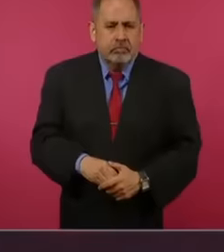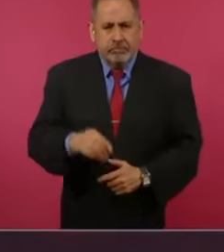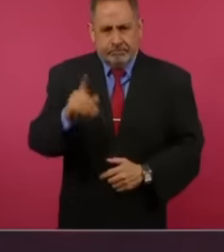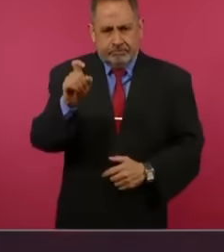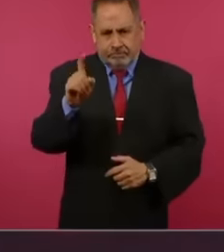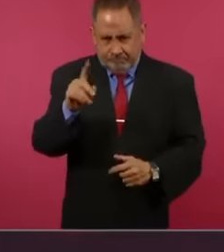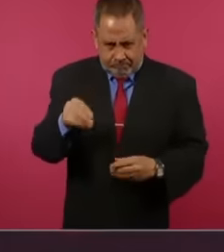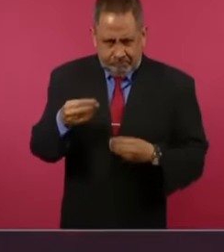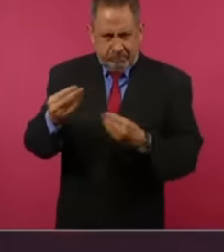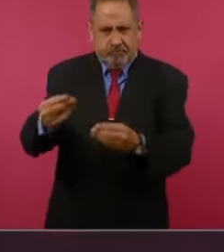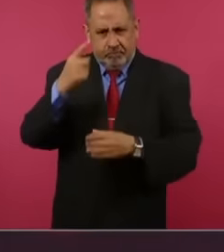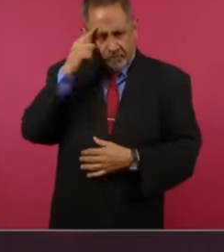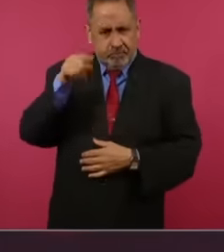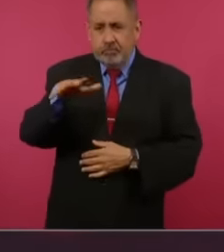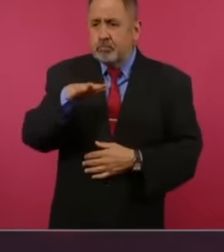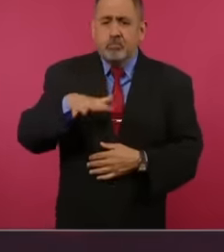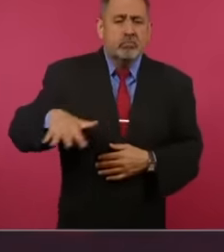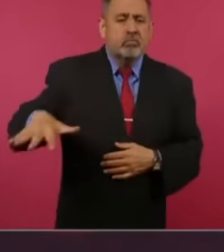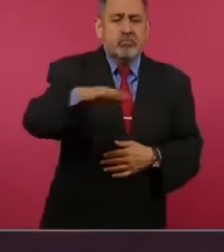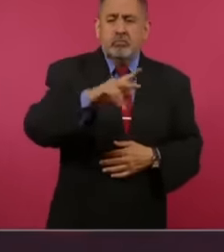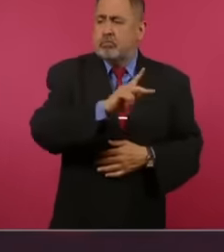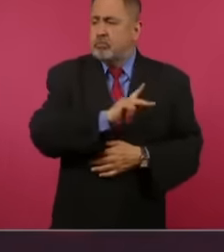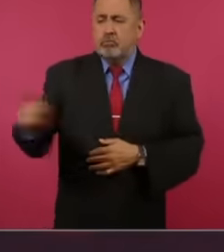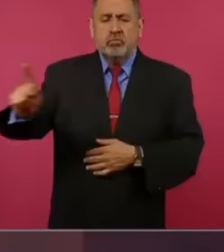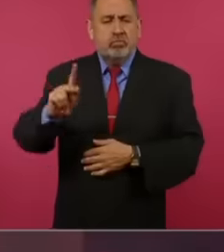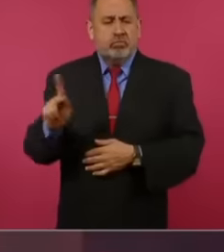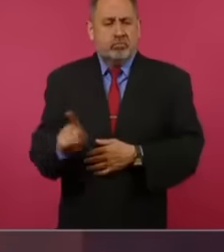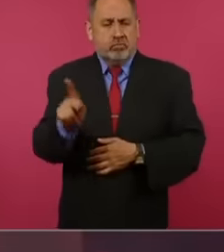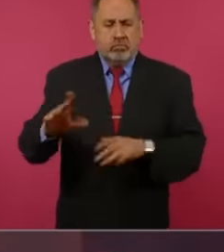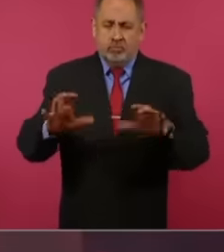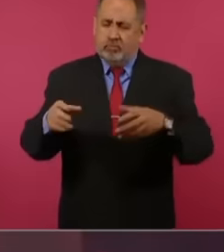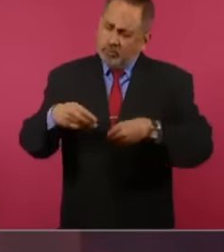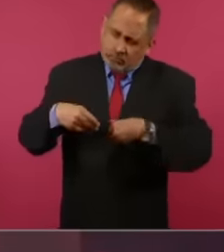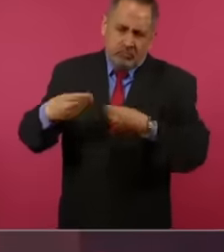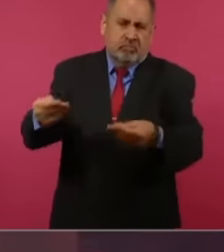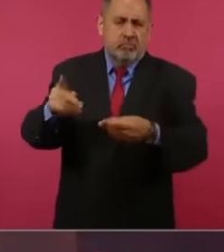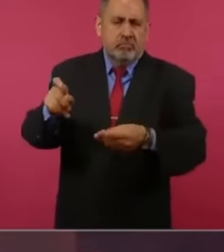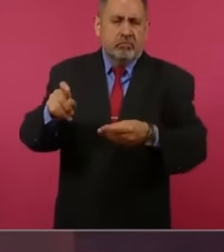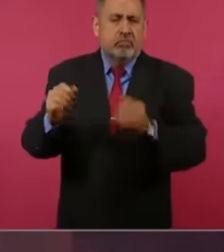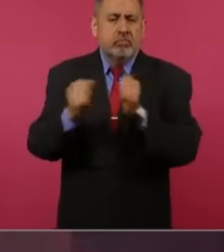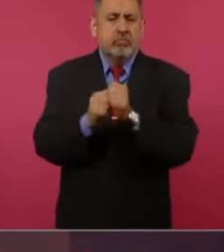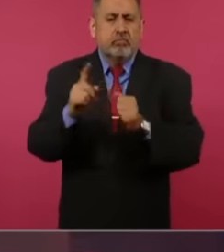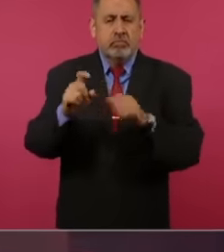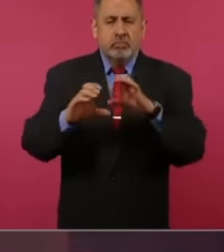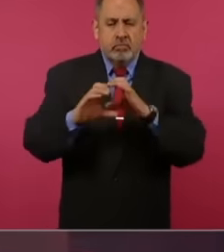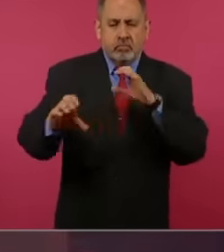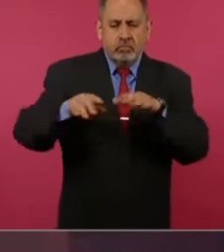Agua para todos los pueblos con un acueducto.